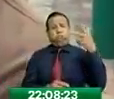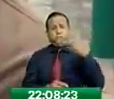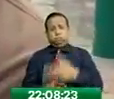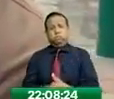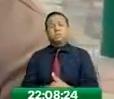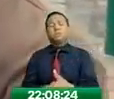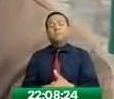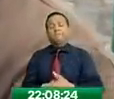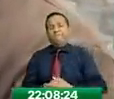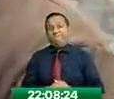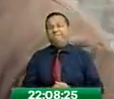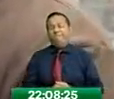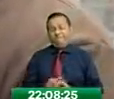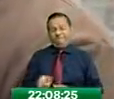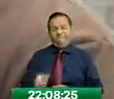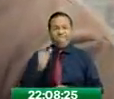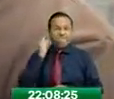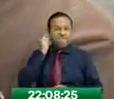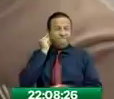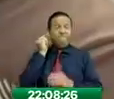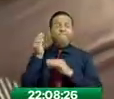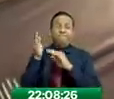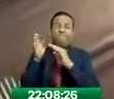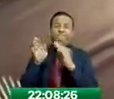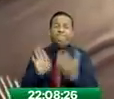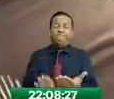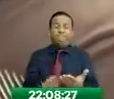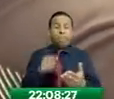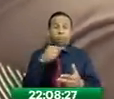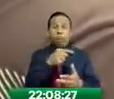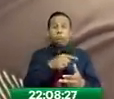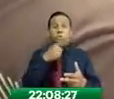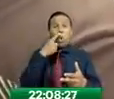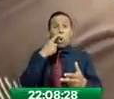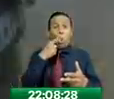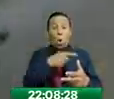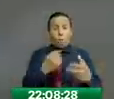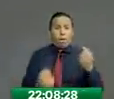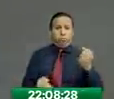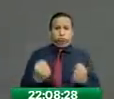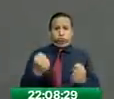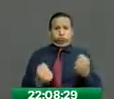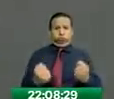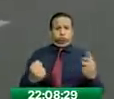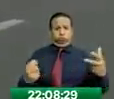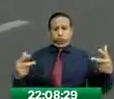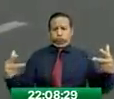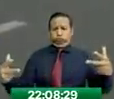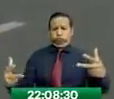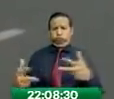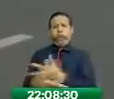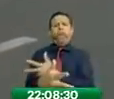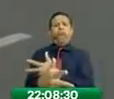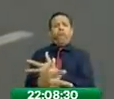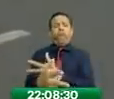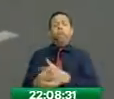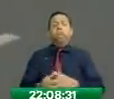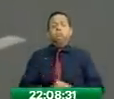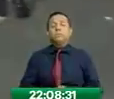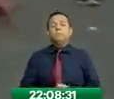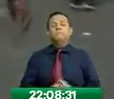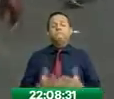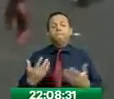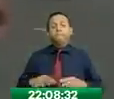Sí. 113. Ahí fue el motivo que la señora perdió la vida. El tráiler se cruzó en amarillo y la moto en rojo. El hecho ocurrió en la avenida 113. Hasta el lugar